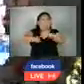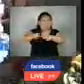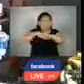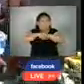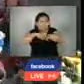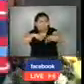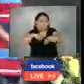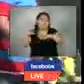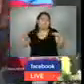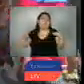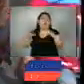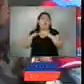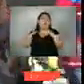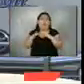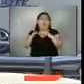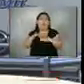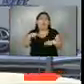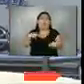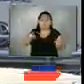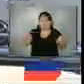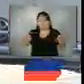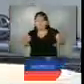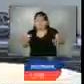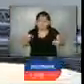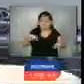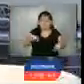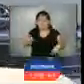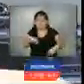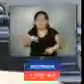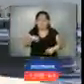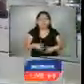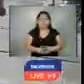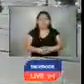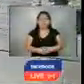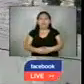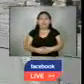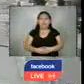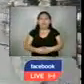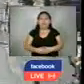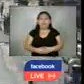sino también al momento de querer caminar sobre la orilla de la calle.